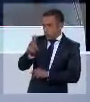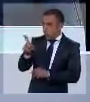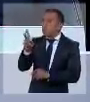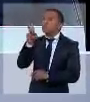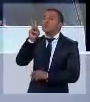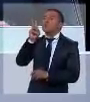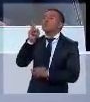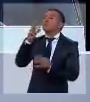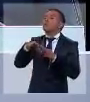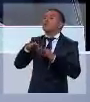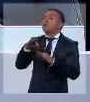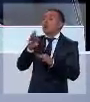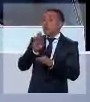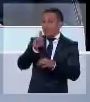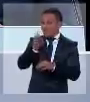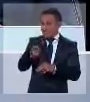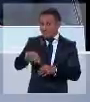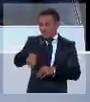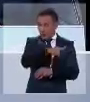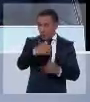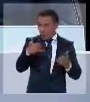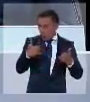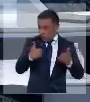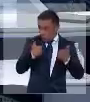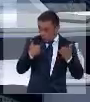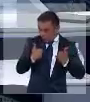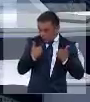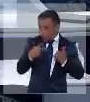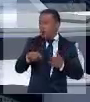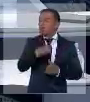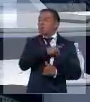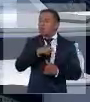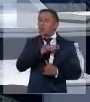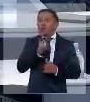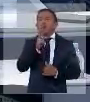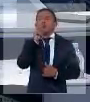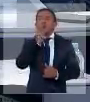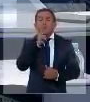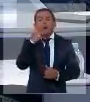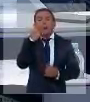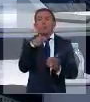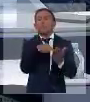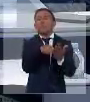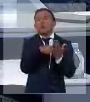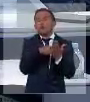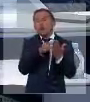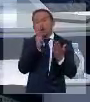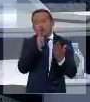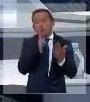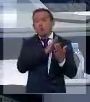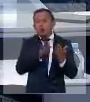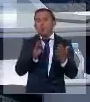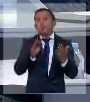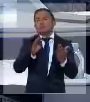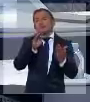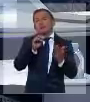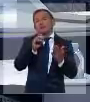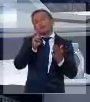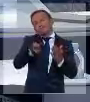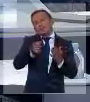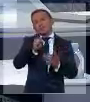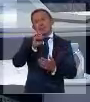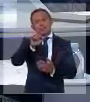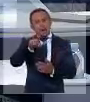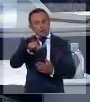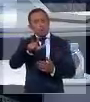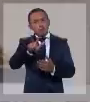de evaluación de los jóvenes, muestrales o censales? Creo que debe haber muestras censales y